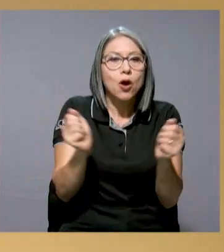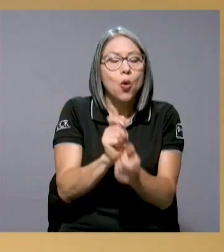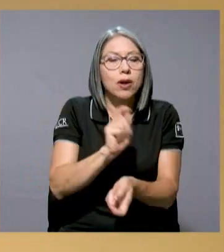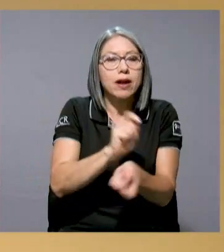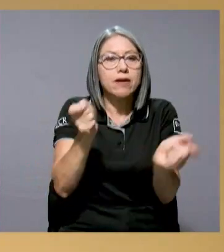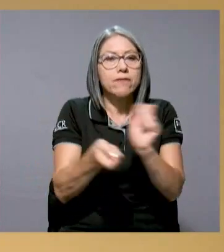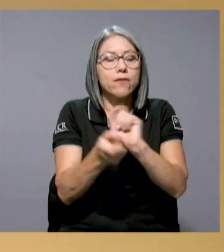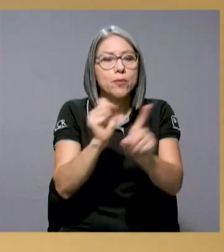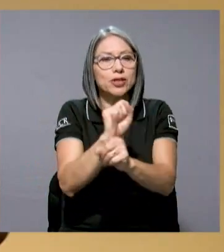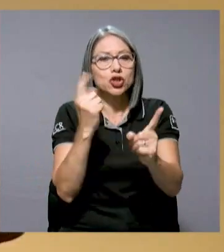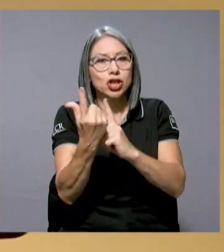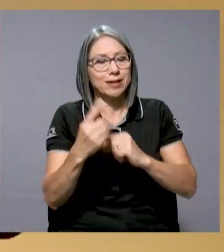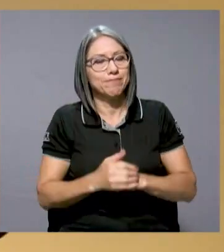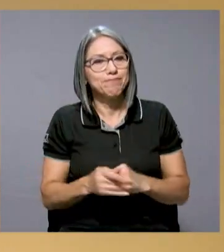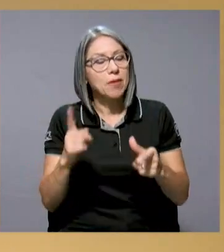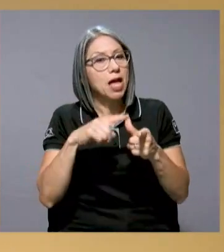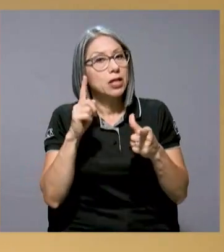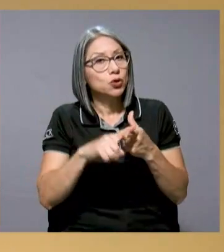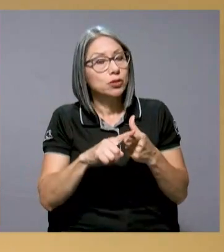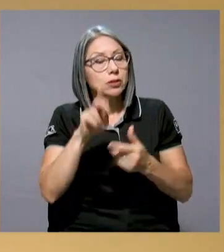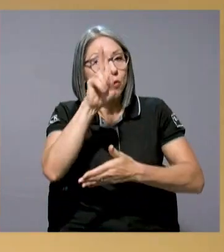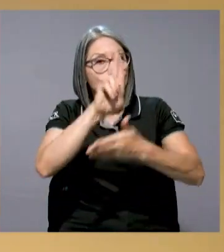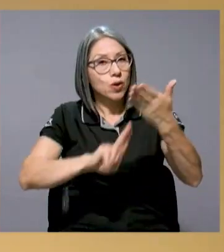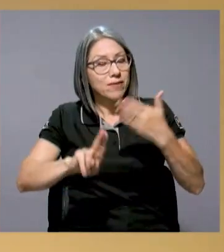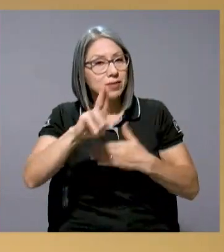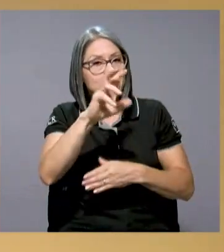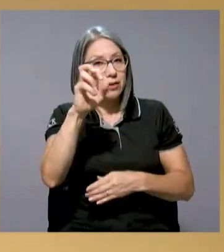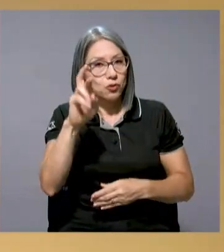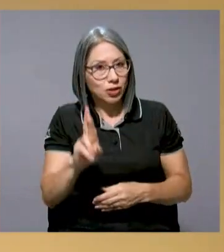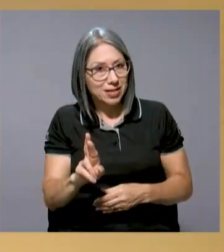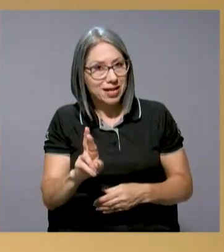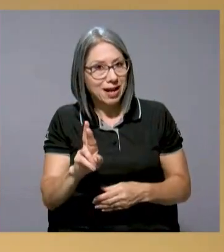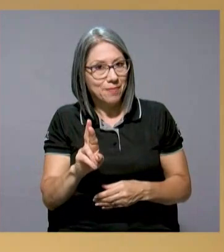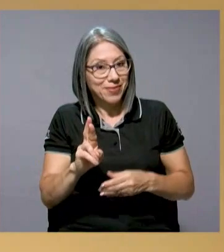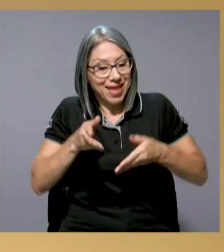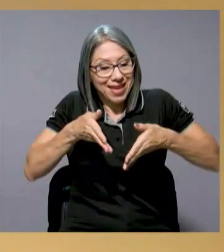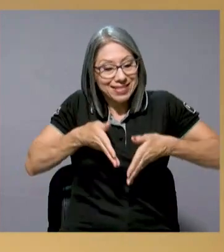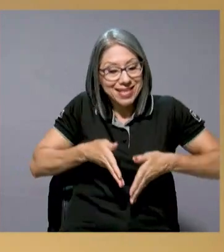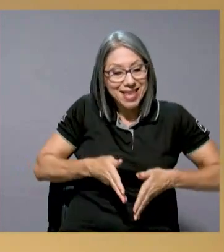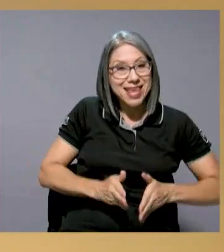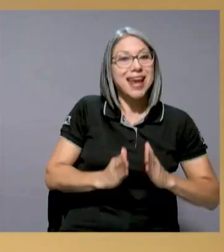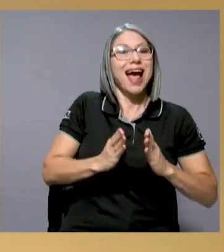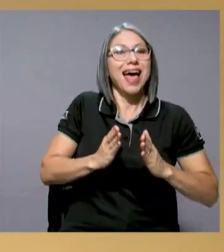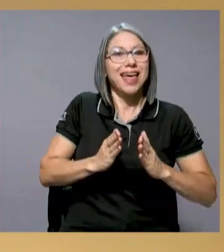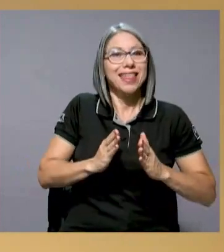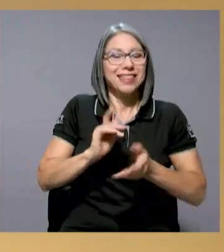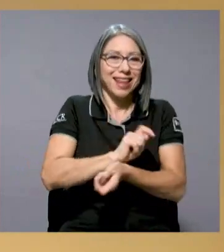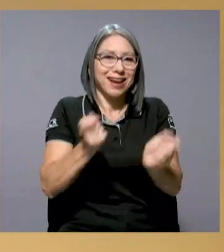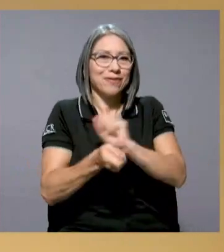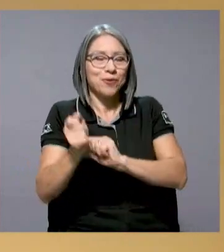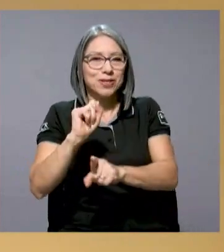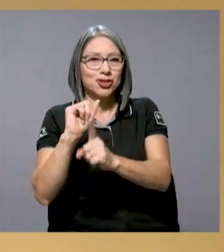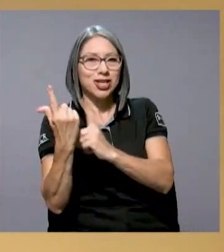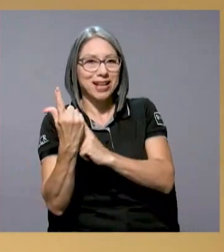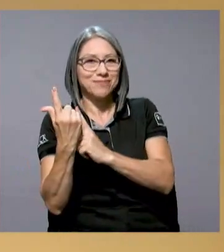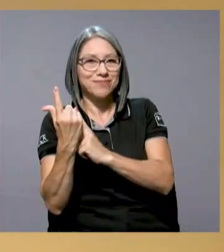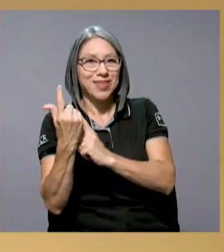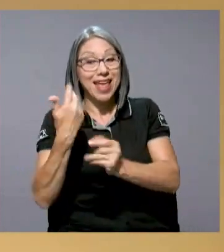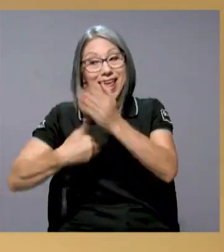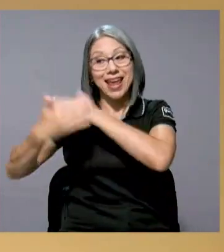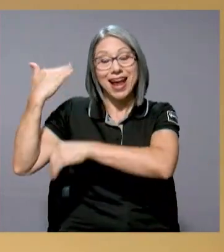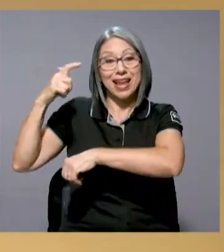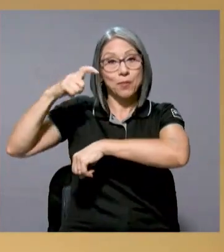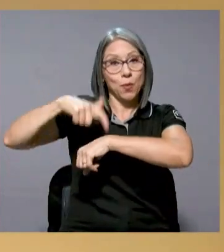social. Entonces, la Universidad de Costa Rica es hija de la reforma social, y la facultad, en aquel